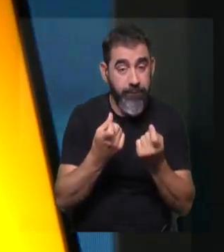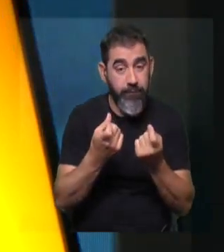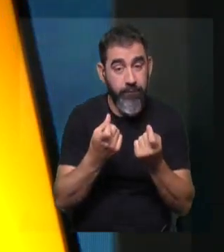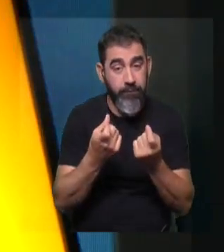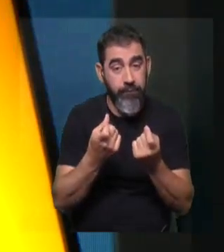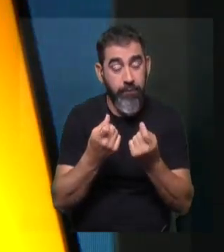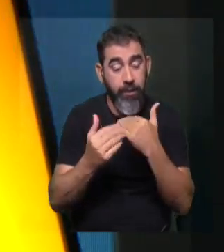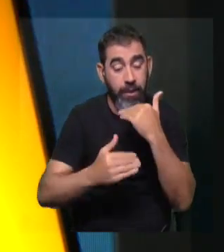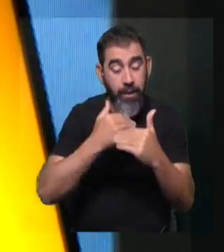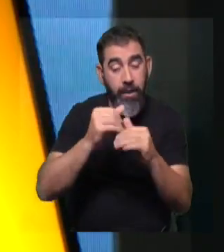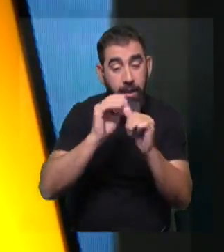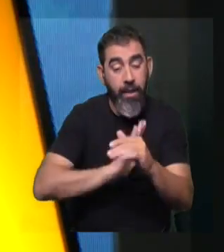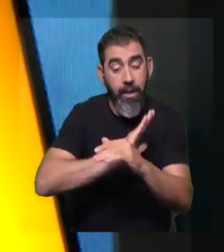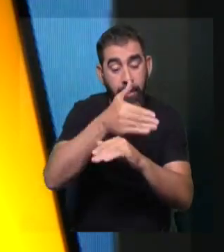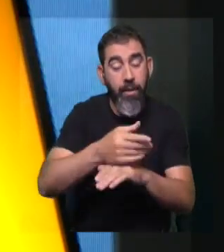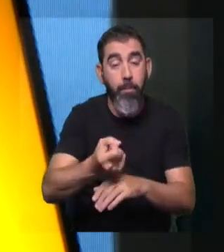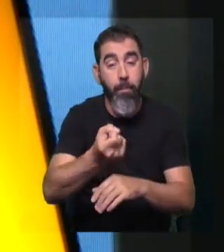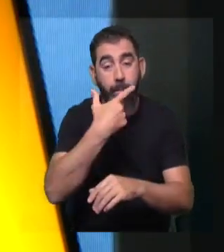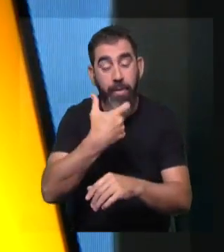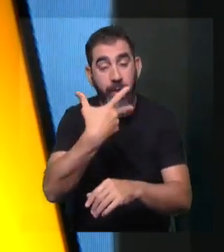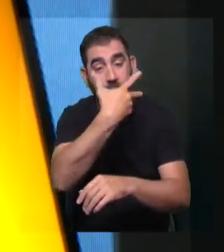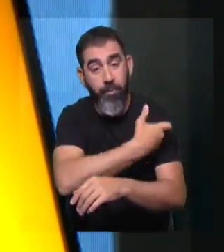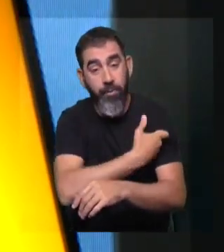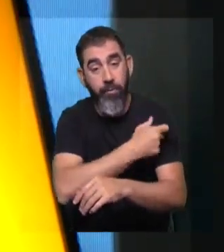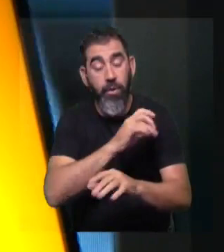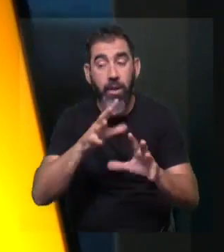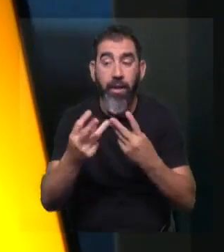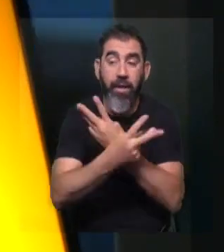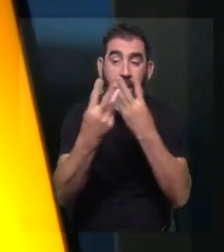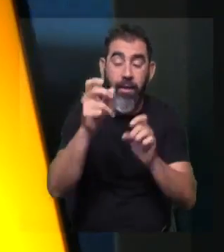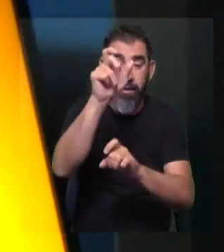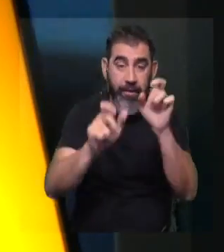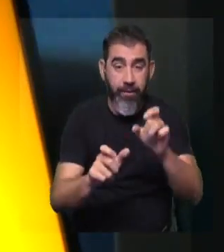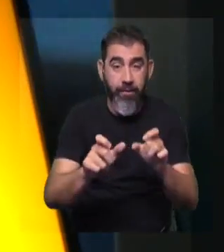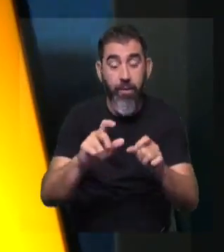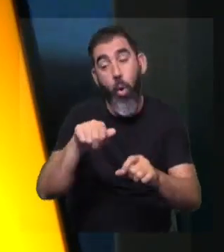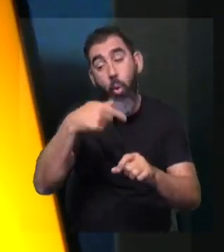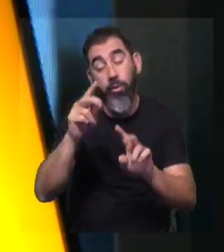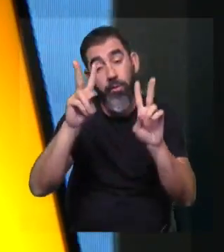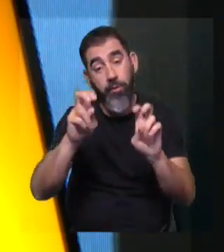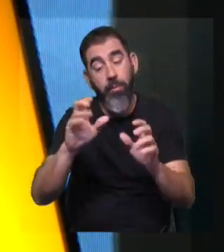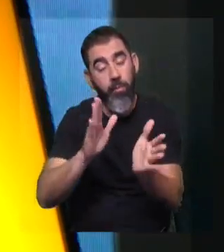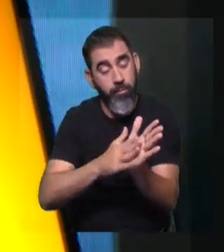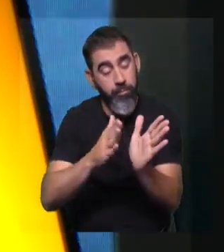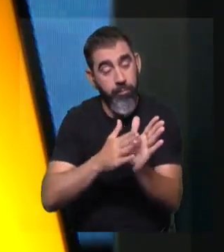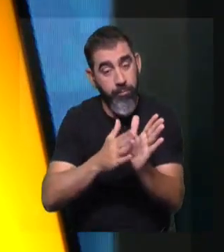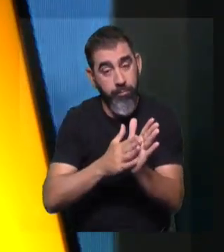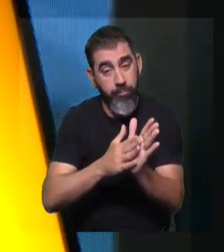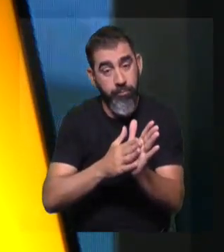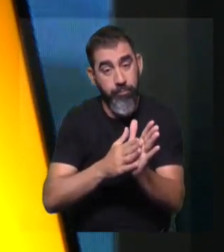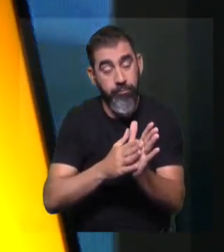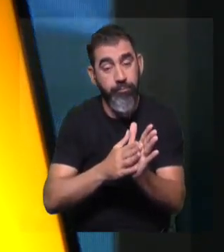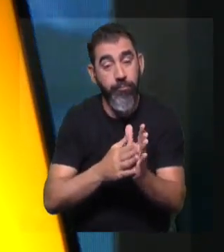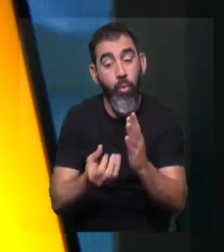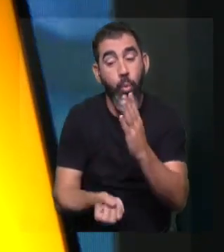poder generar acceso a esos medicamentos, esas vacunas a todo el mundo. Y una de las cosas que ha quedado demostrado con los